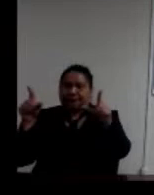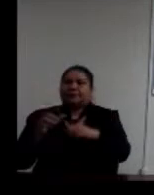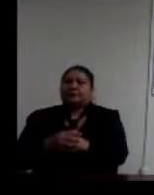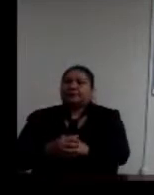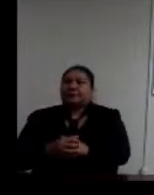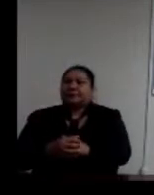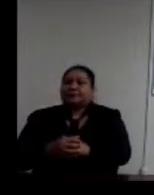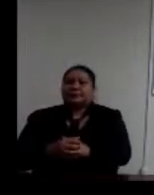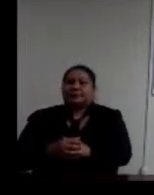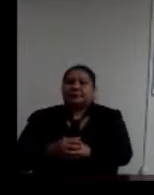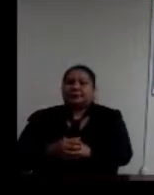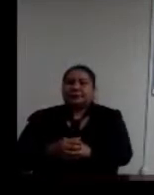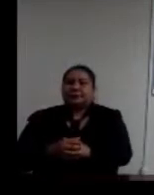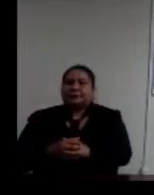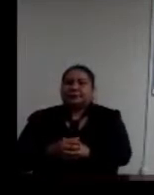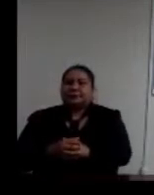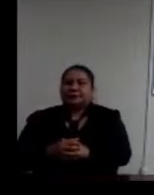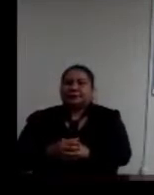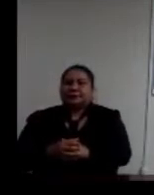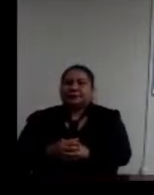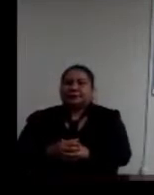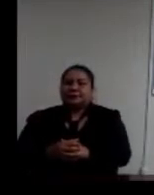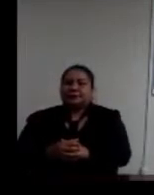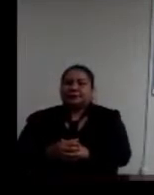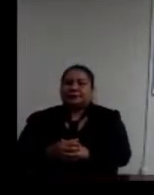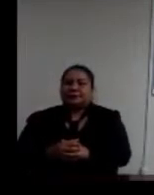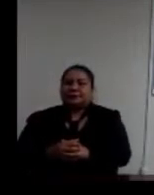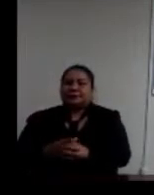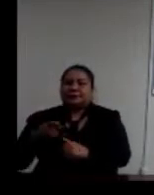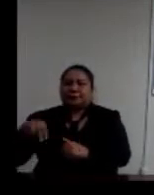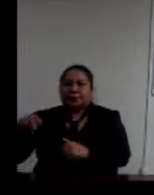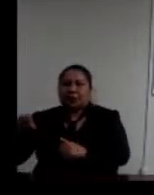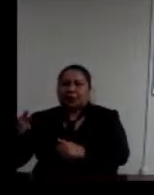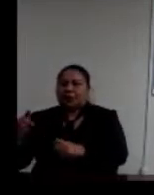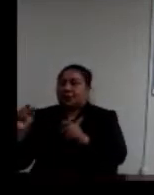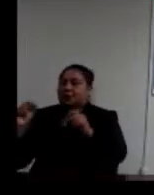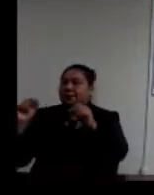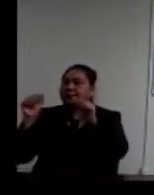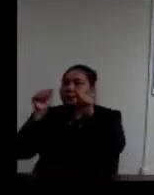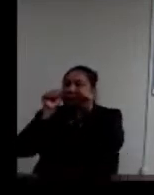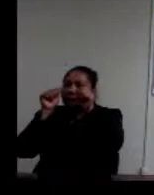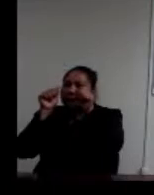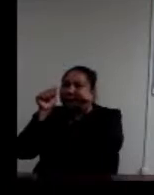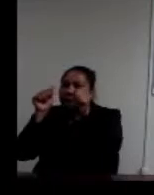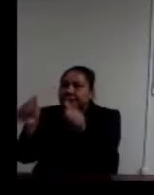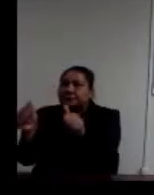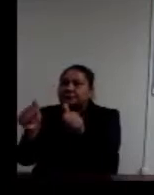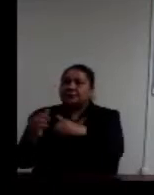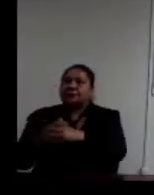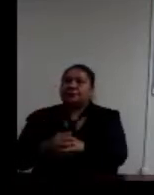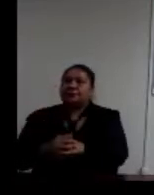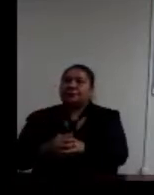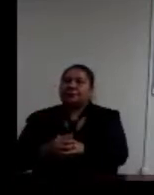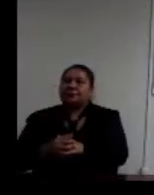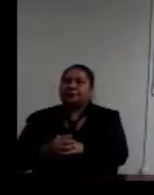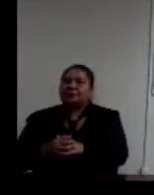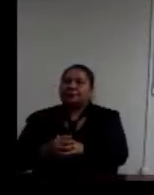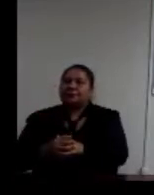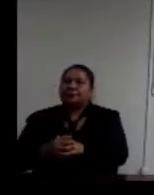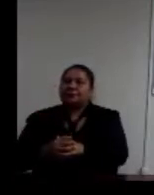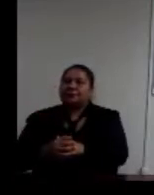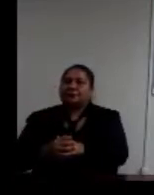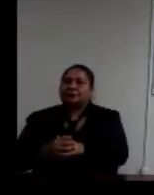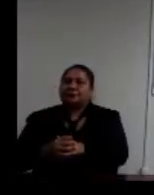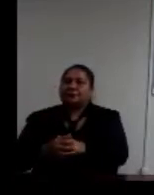la noradrenalina es una sustancia que nos mantiene alerta, pero en la cuestión, por ejemplo, para una cuestión de